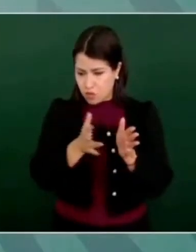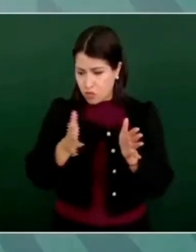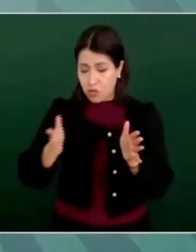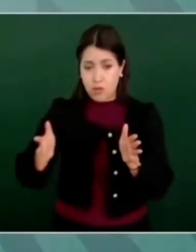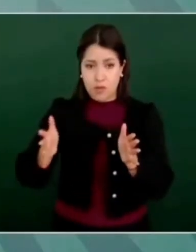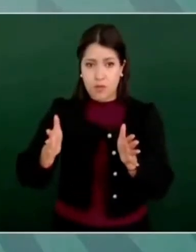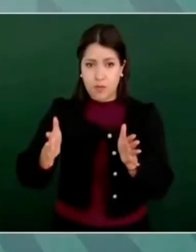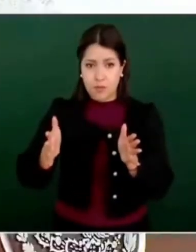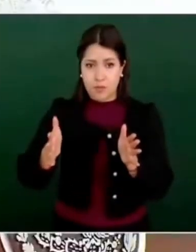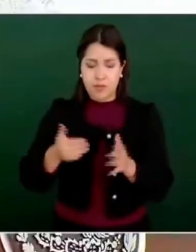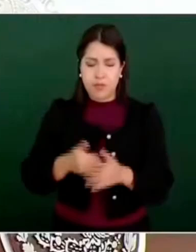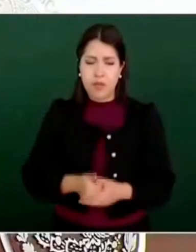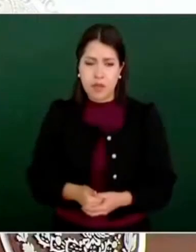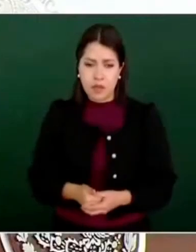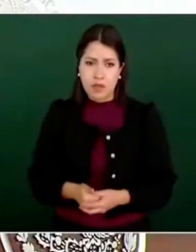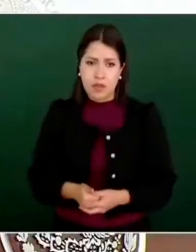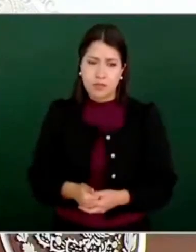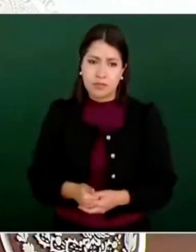Antes,